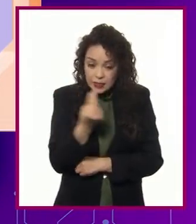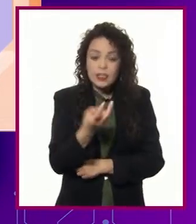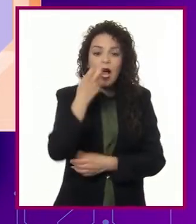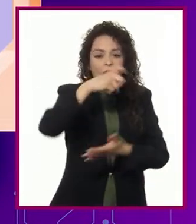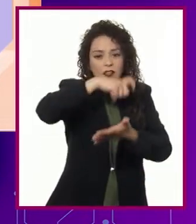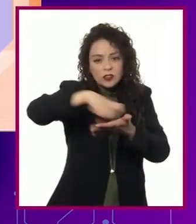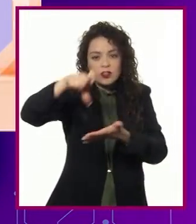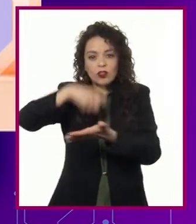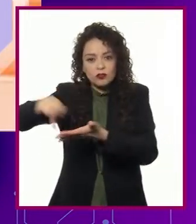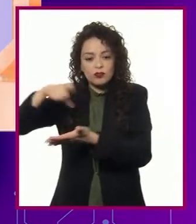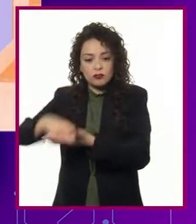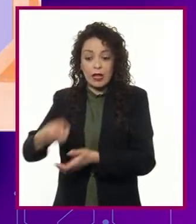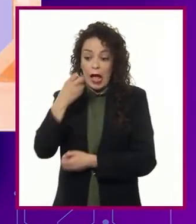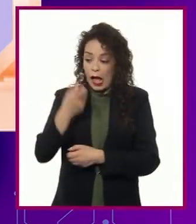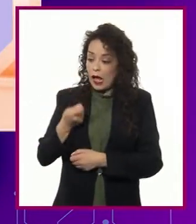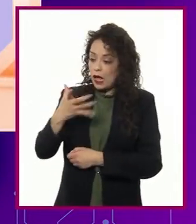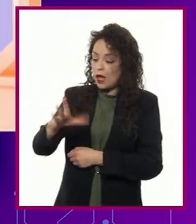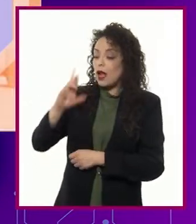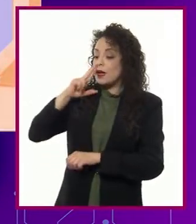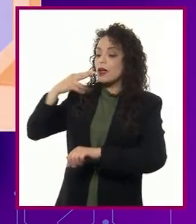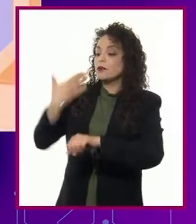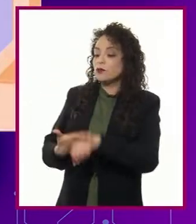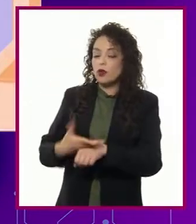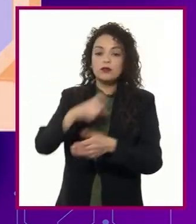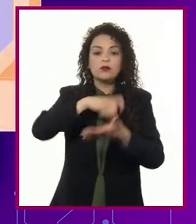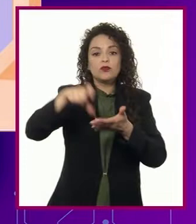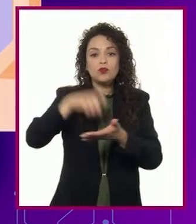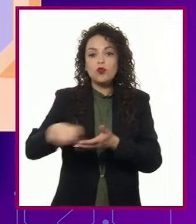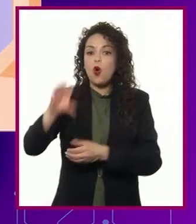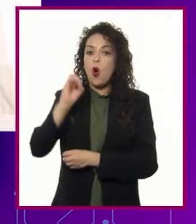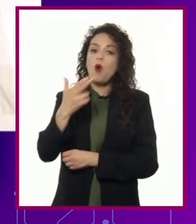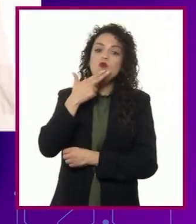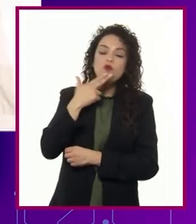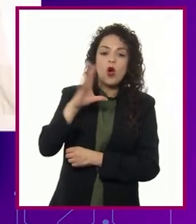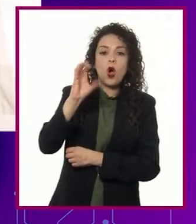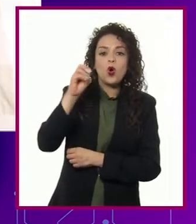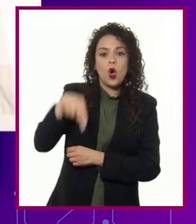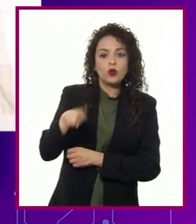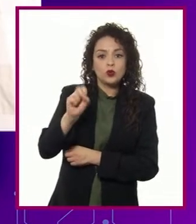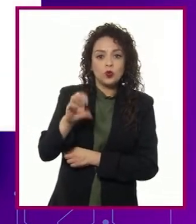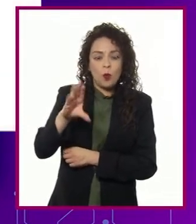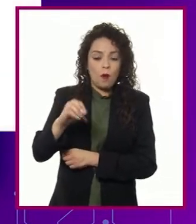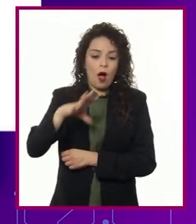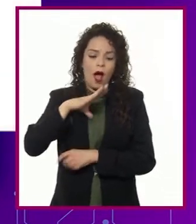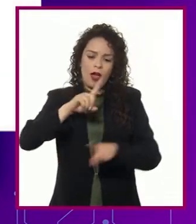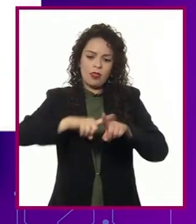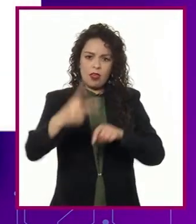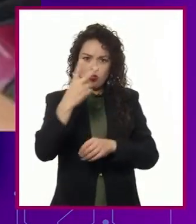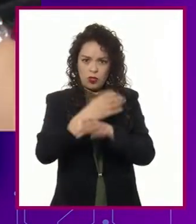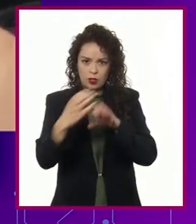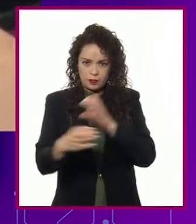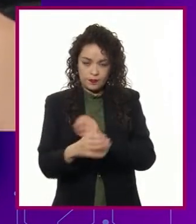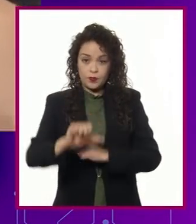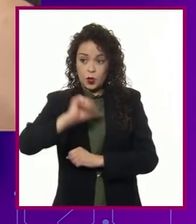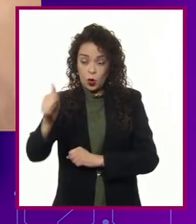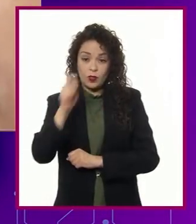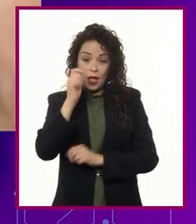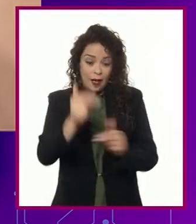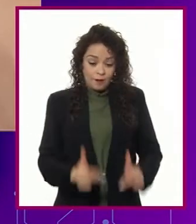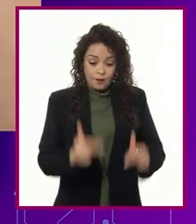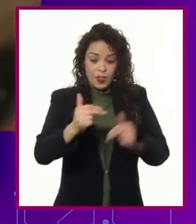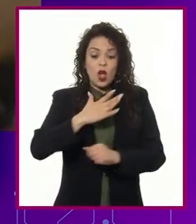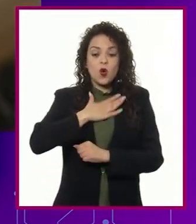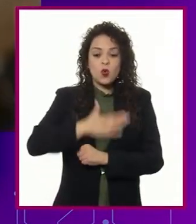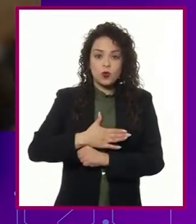llama consumo responsable y tiene dos implicaciones. Una es el comercio justo, en el que los bienes